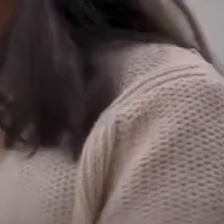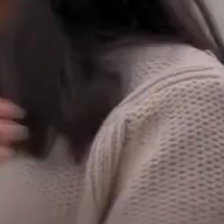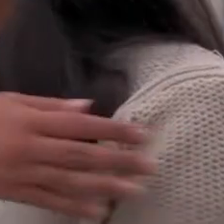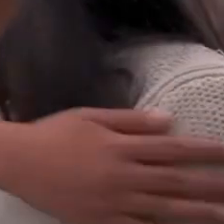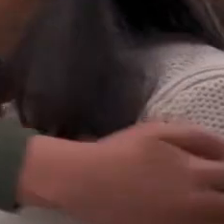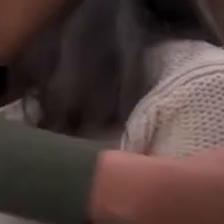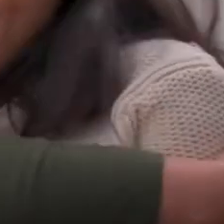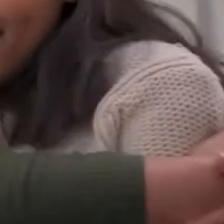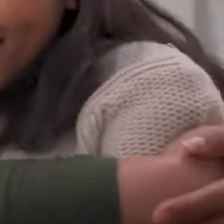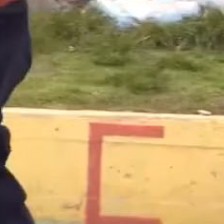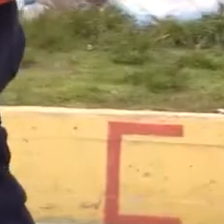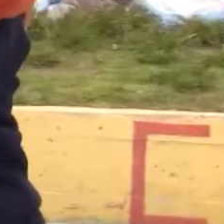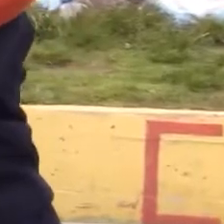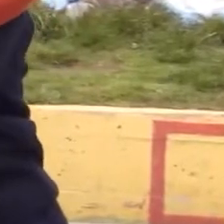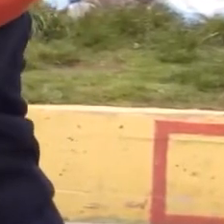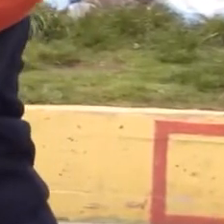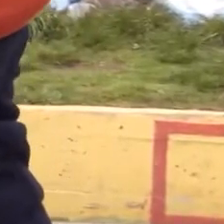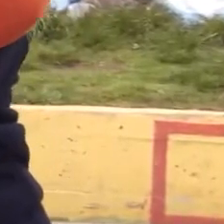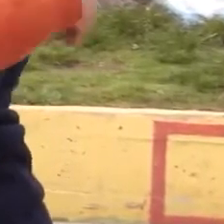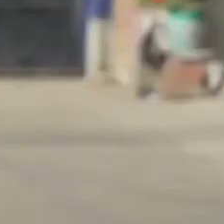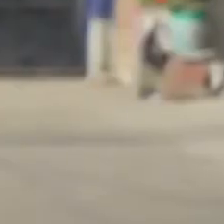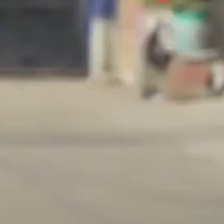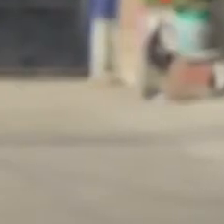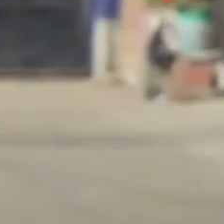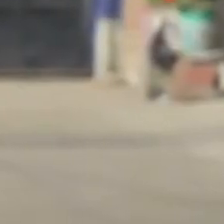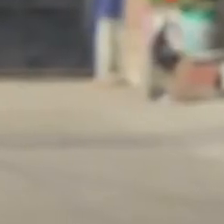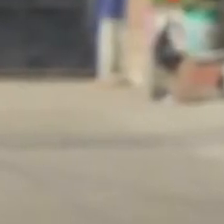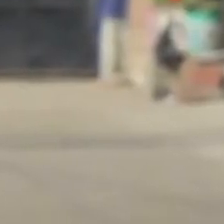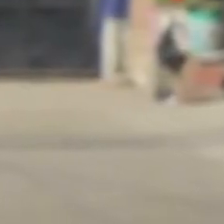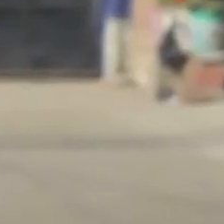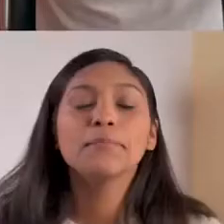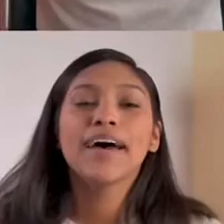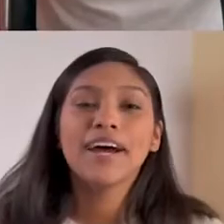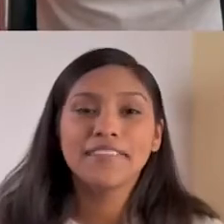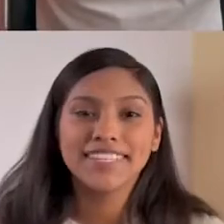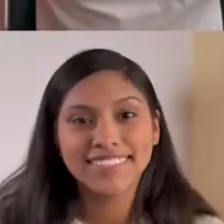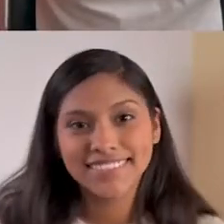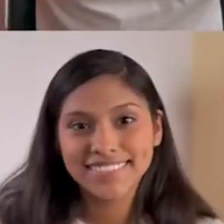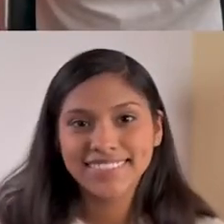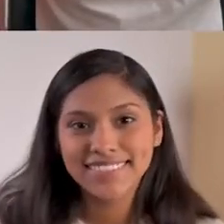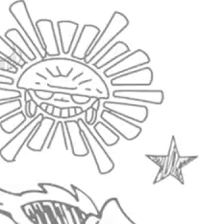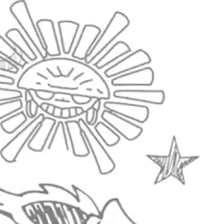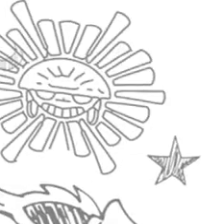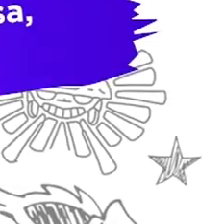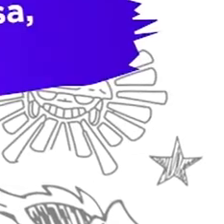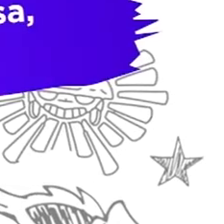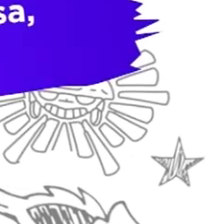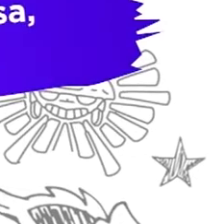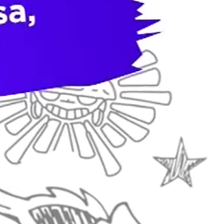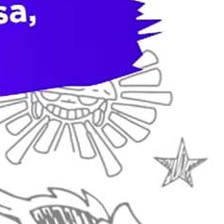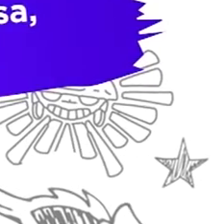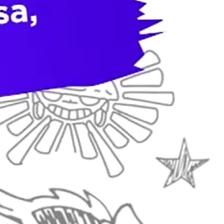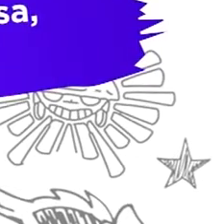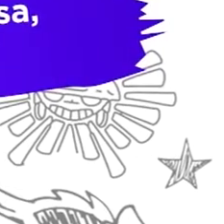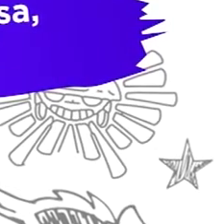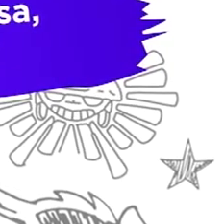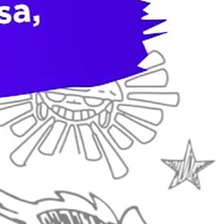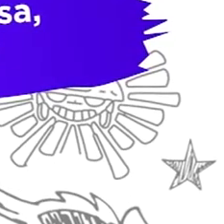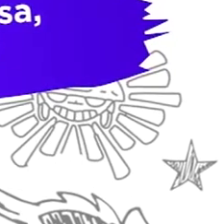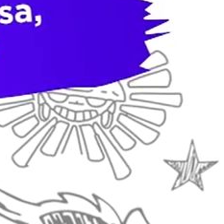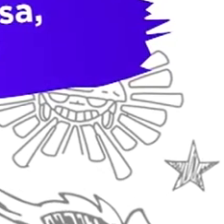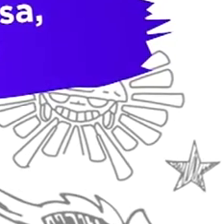más fuertes que nunca. Porque no estamos solos. Porque hoy somos imparables. Conoce todas las